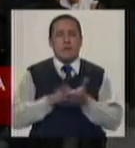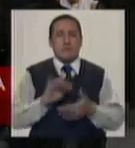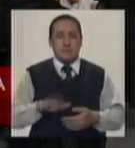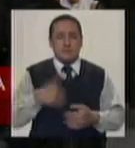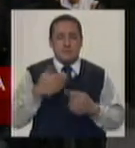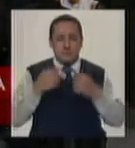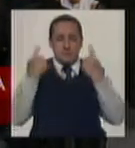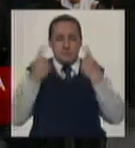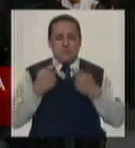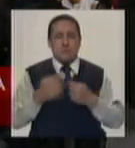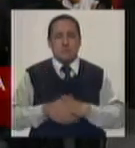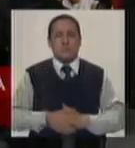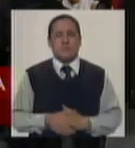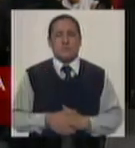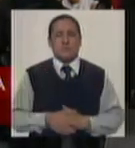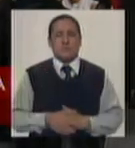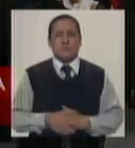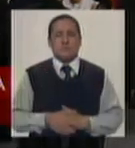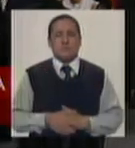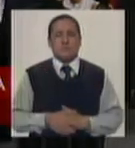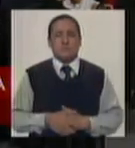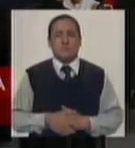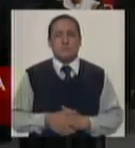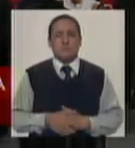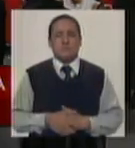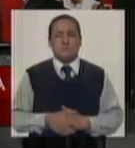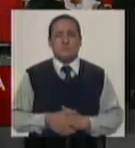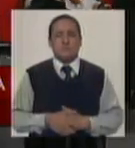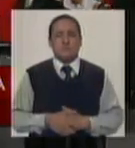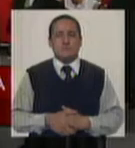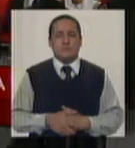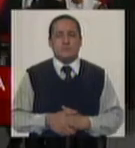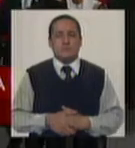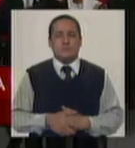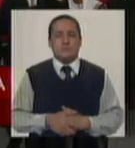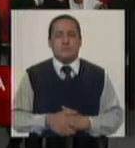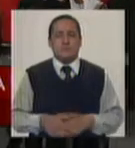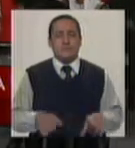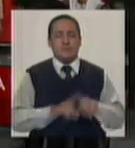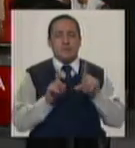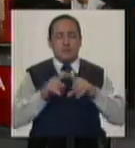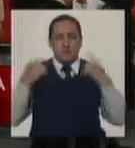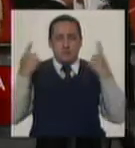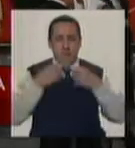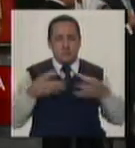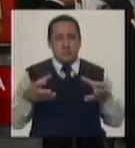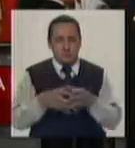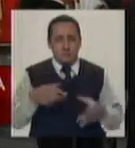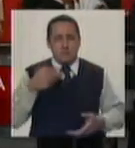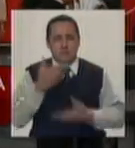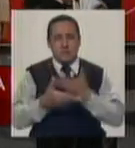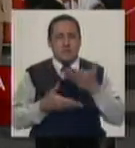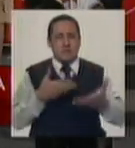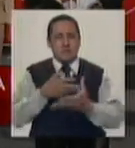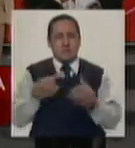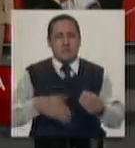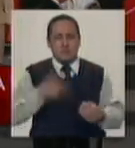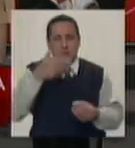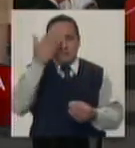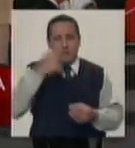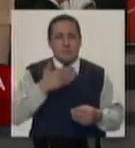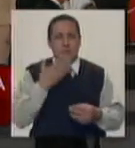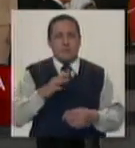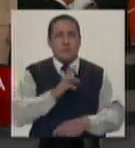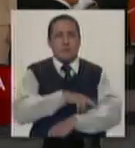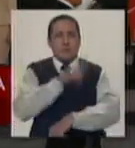empatía con el rey de Jordania, ¿no? Ambas regiones. En sustantivos aportes e influencia árabe en nuestra